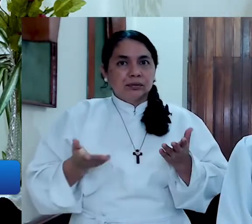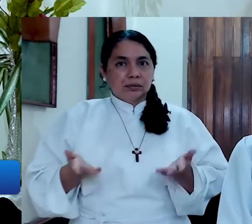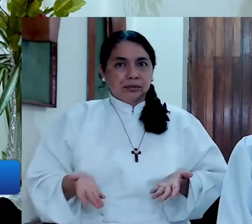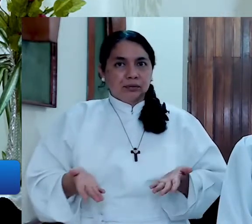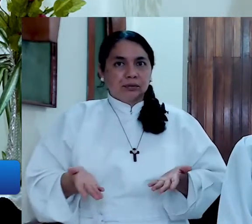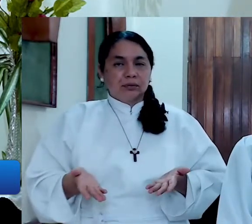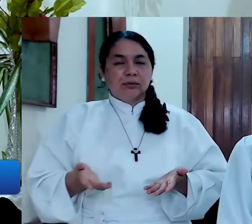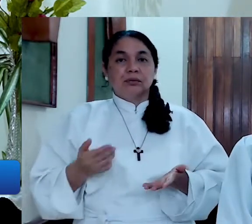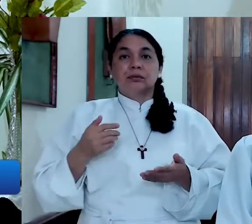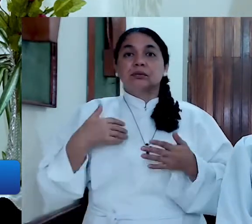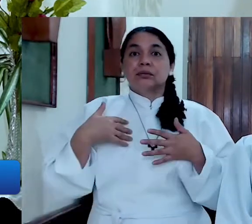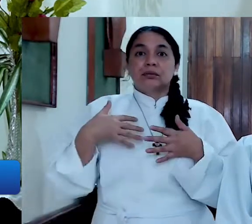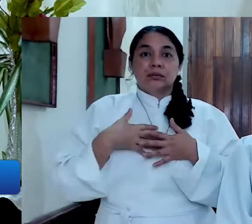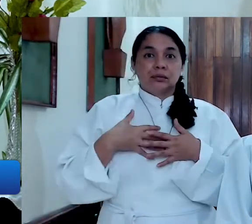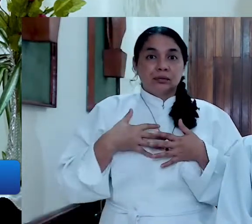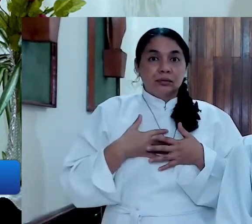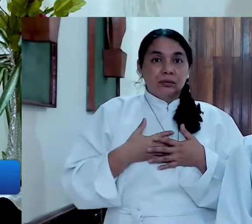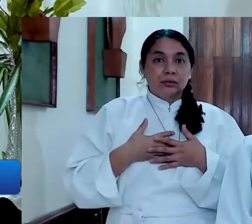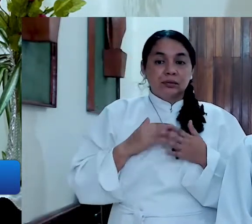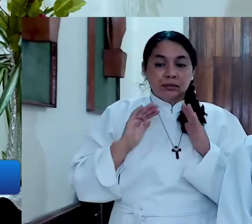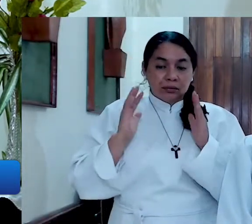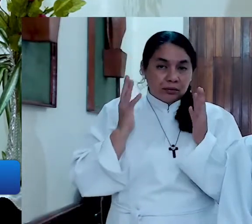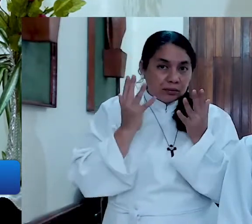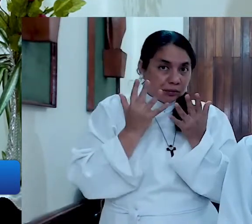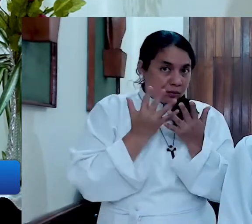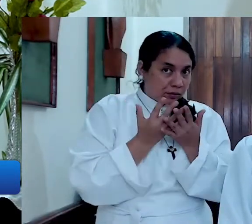Pues hay miedo, se encierra. En